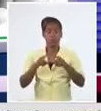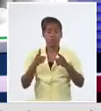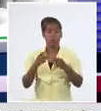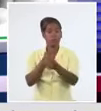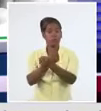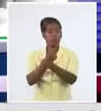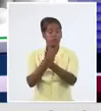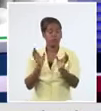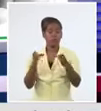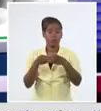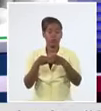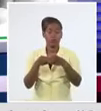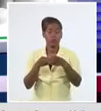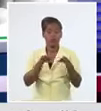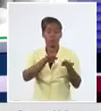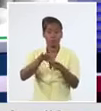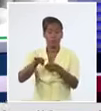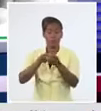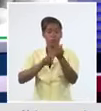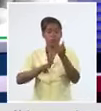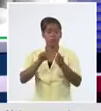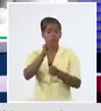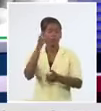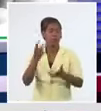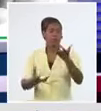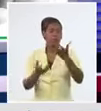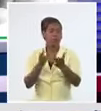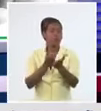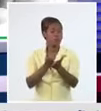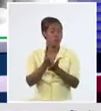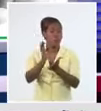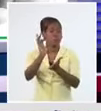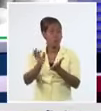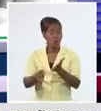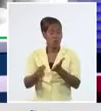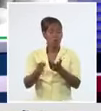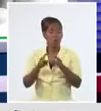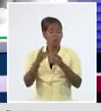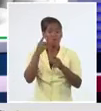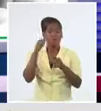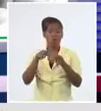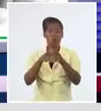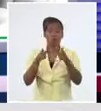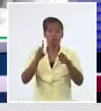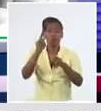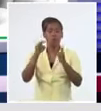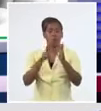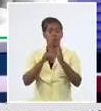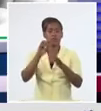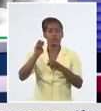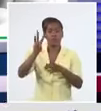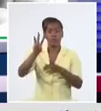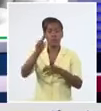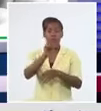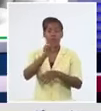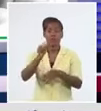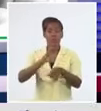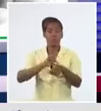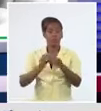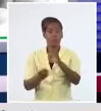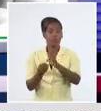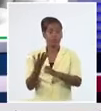sigue siendo el epicentro de la pandemia, 2.003 casos positivos en esta jornada, Pinar del